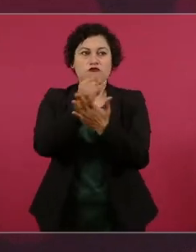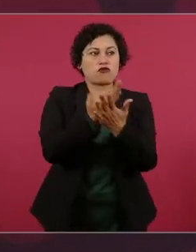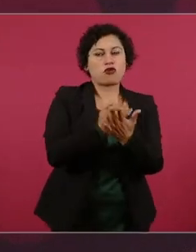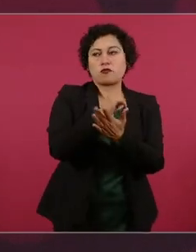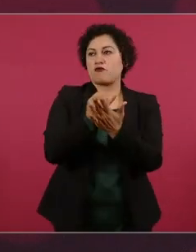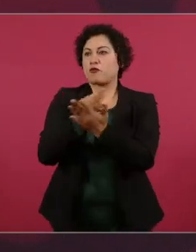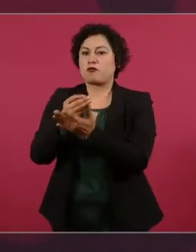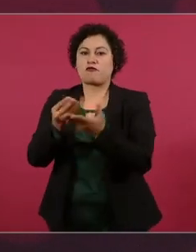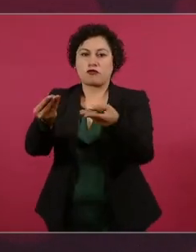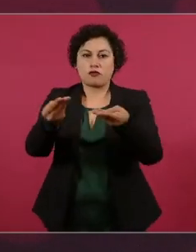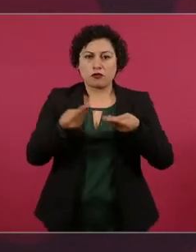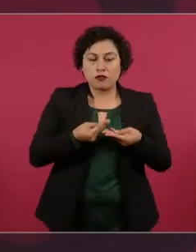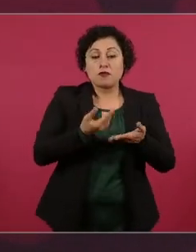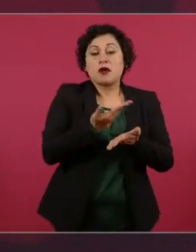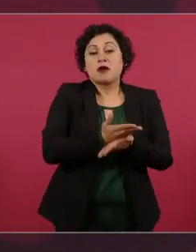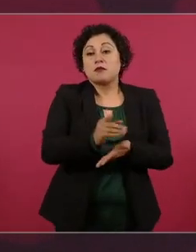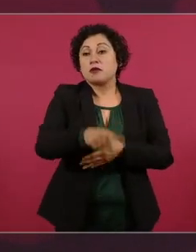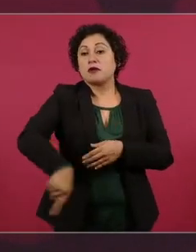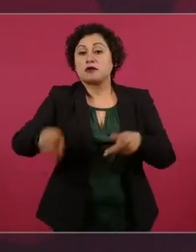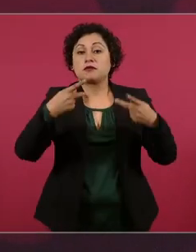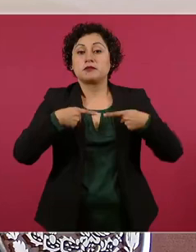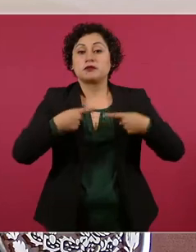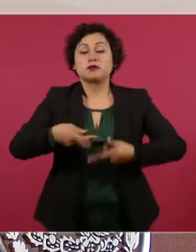la gente,